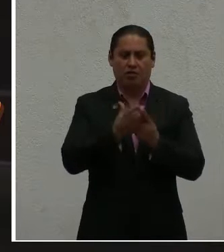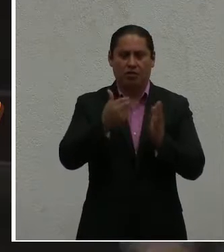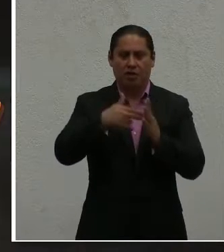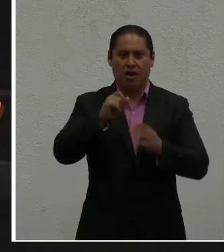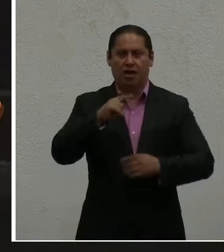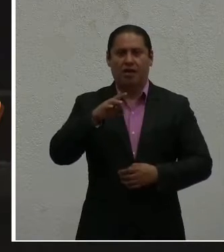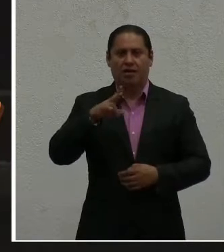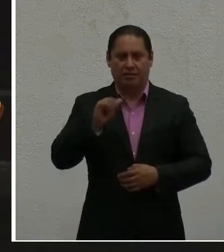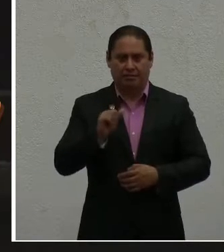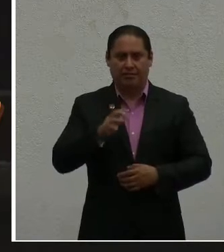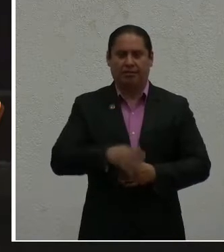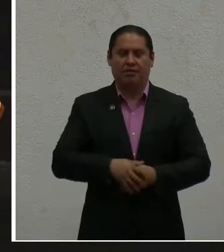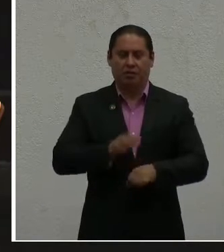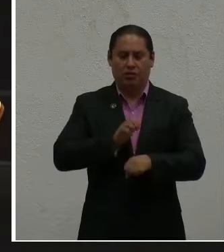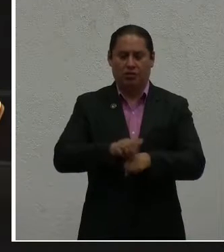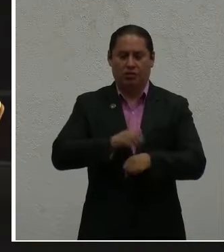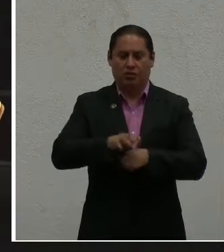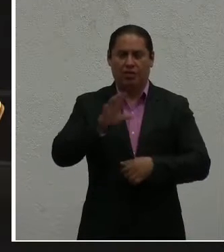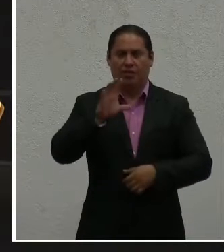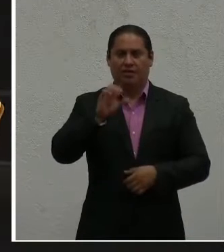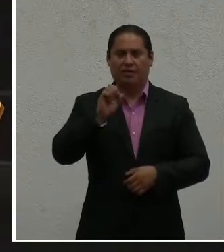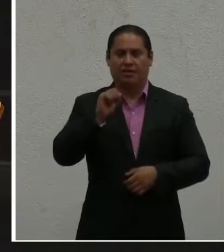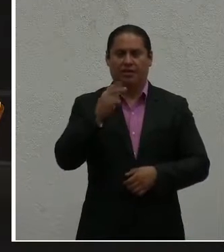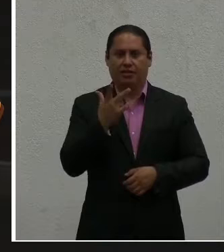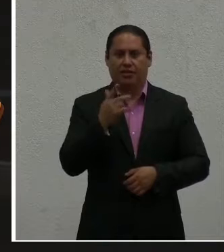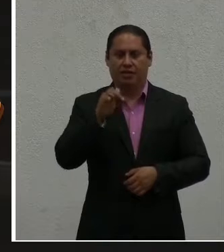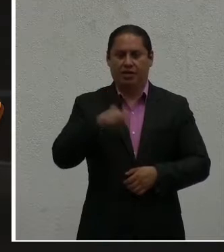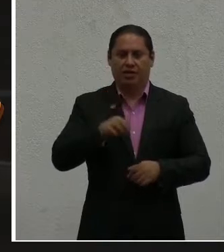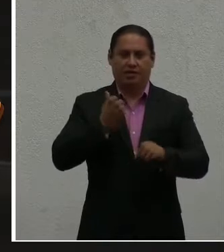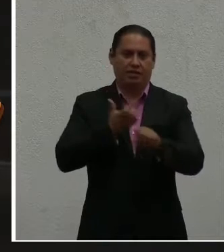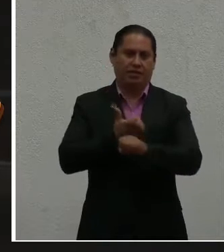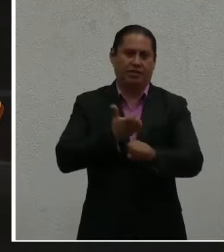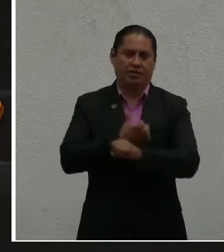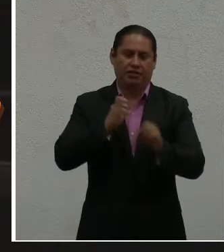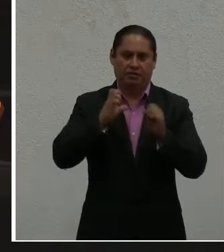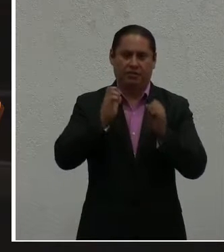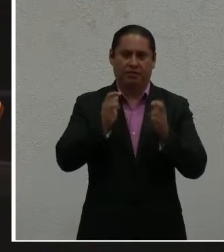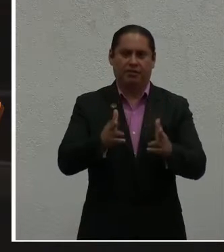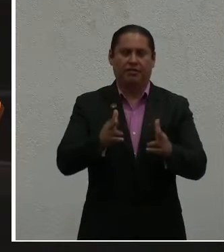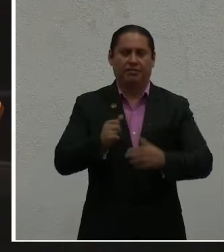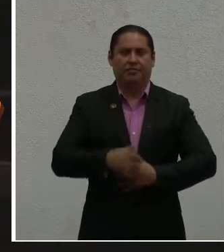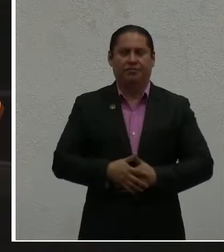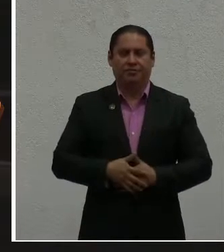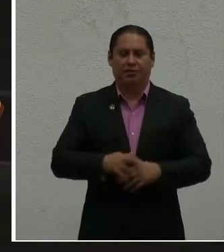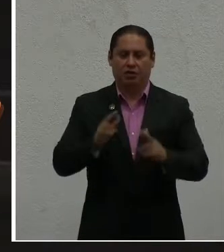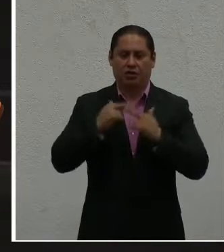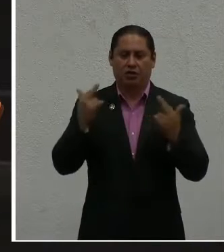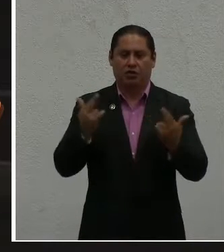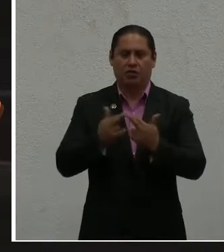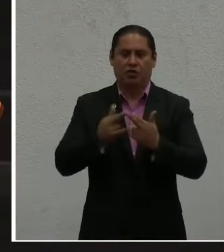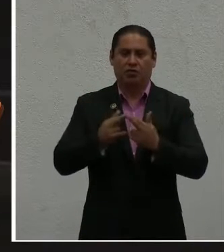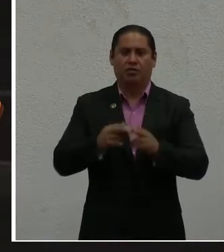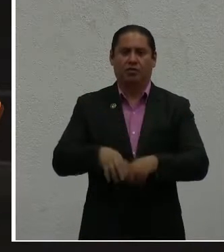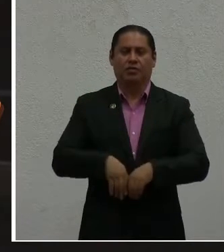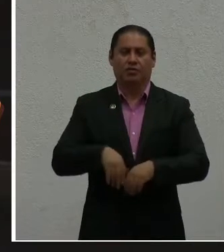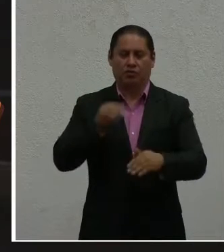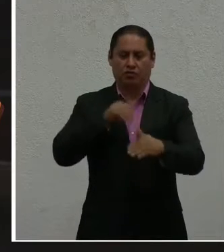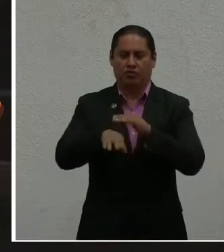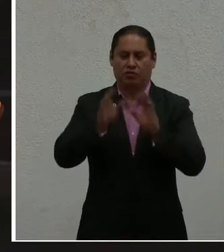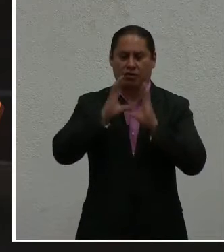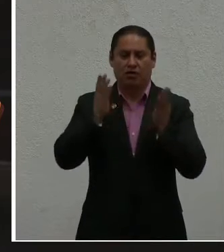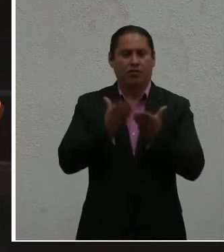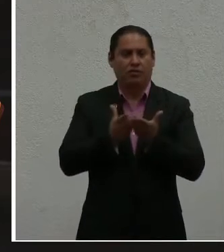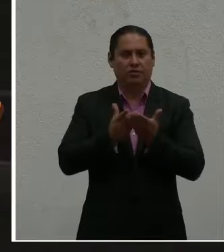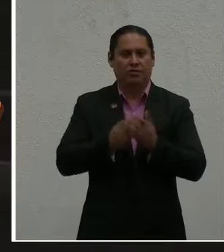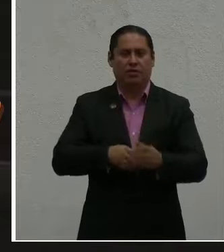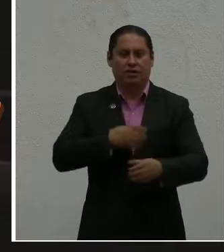Hacienda de la 68ª Legislatura Constitucional del Estado de Chiapas, reunidos en el Honorable Congreso del Estado